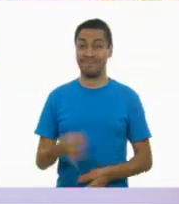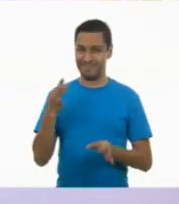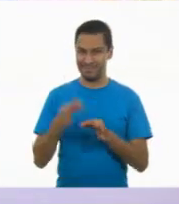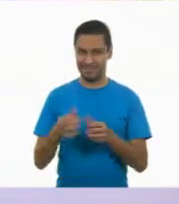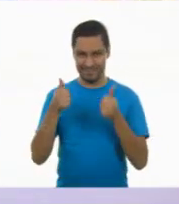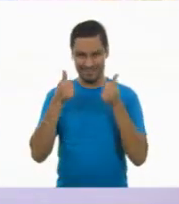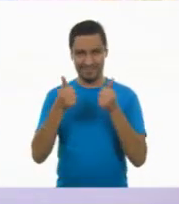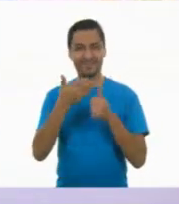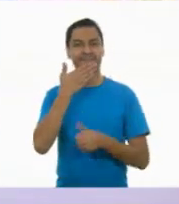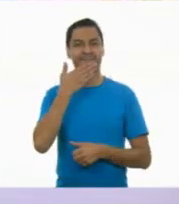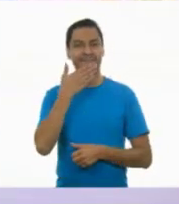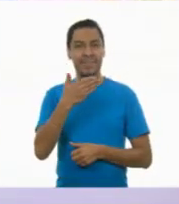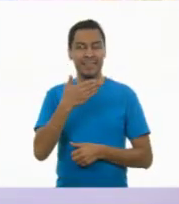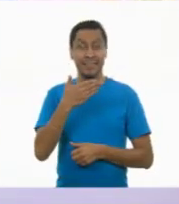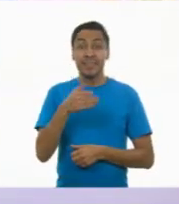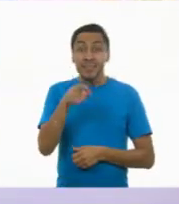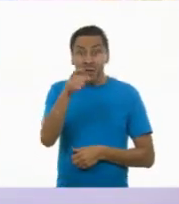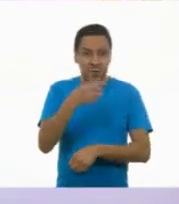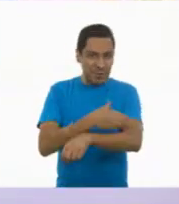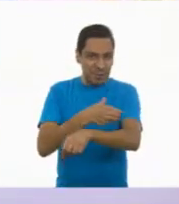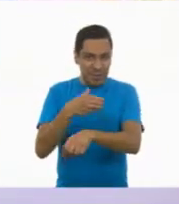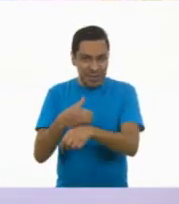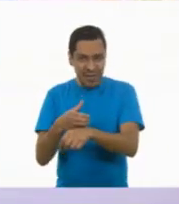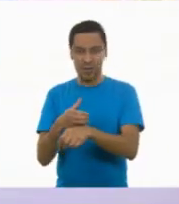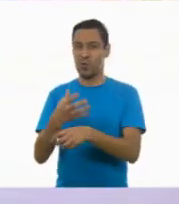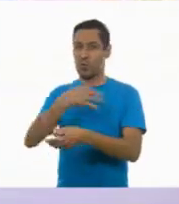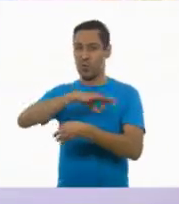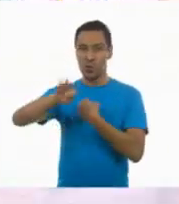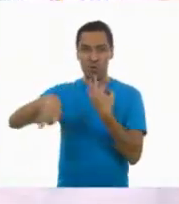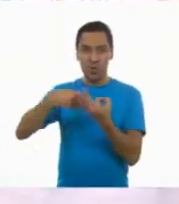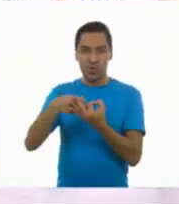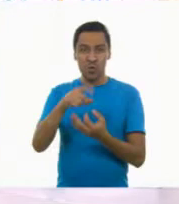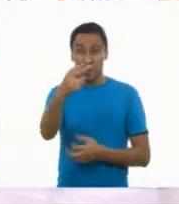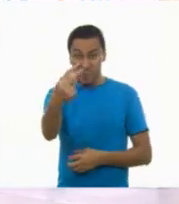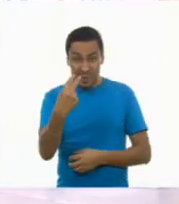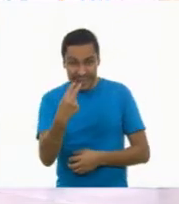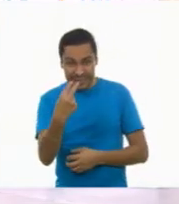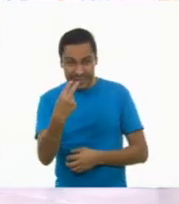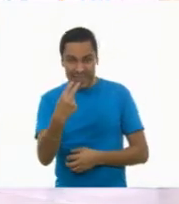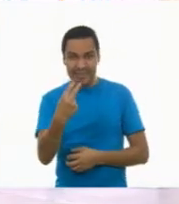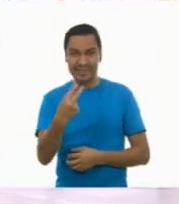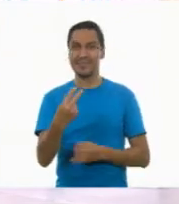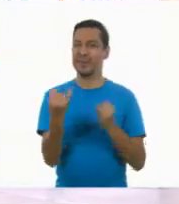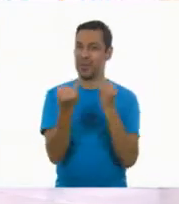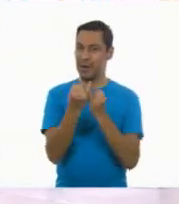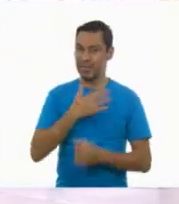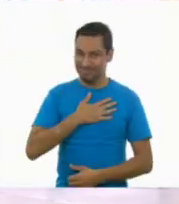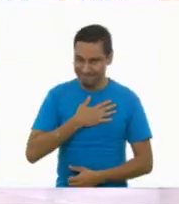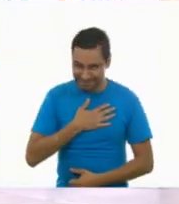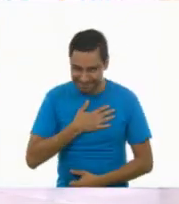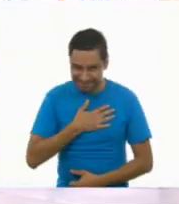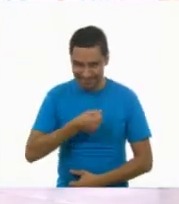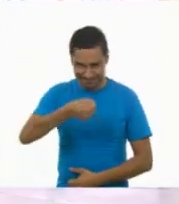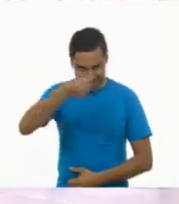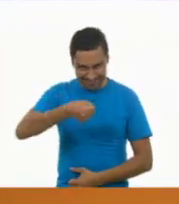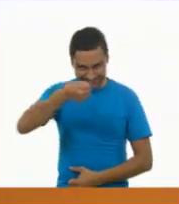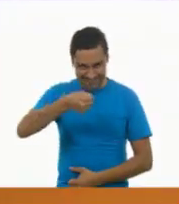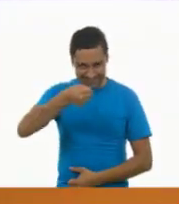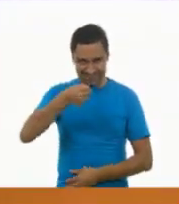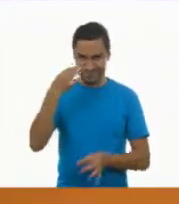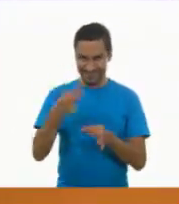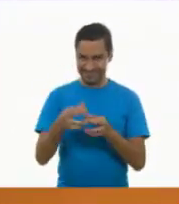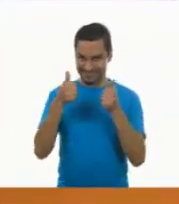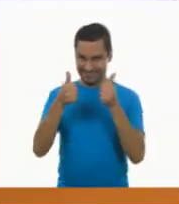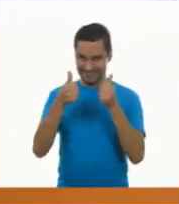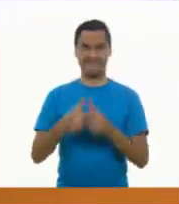¡Listo! ¡Perfecto! Y a nuestros compañeros y compañeras que nos ven. A ver, también a ellos. ¡Listo! ¡Muy